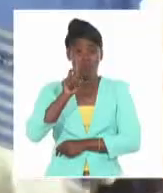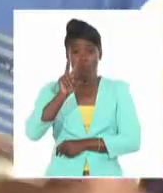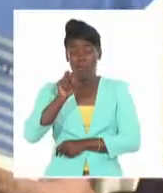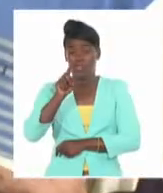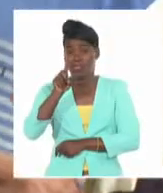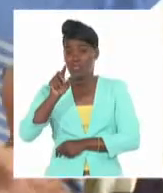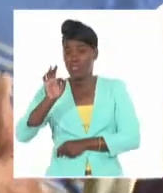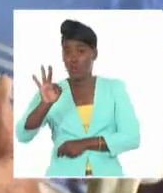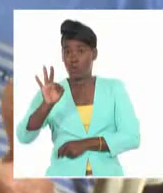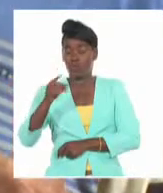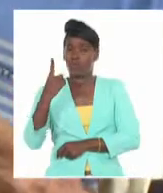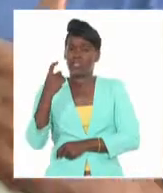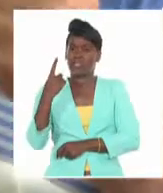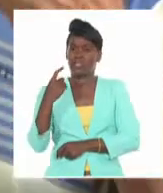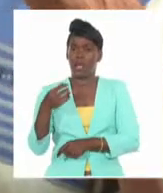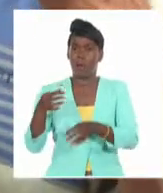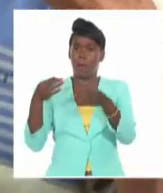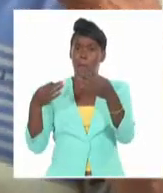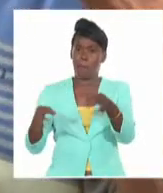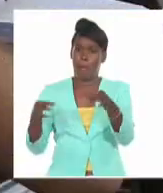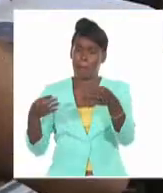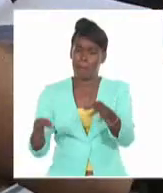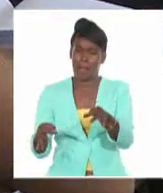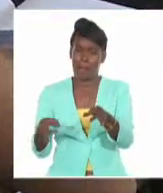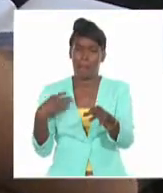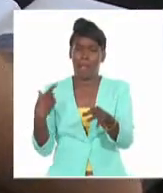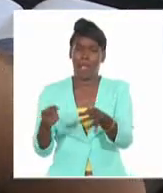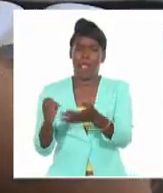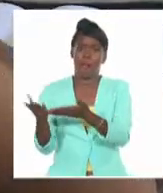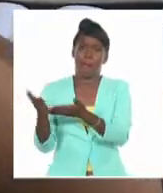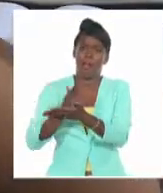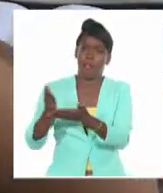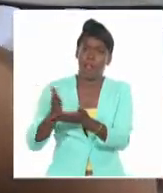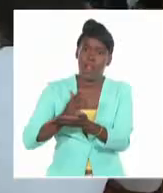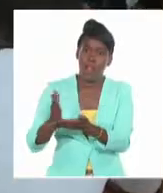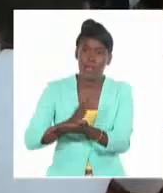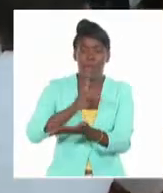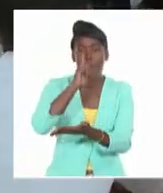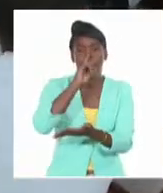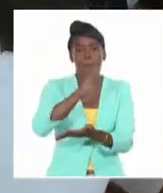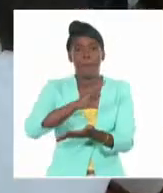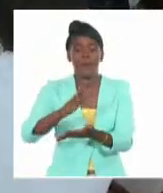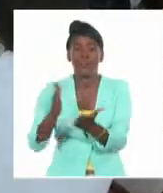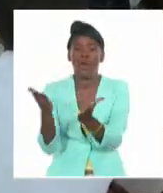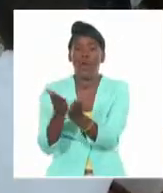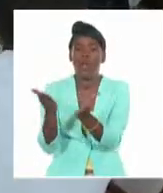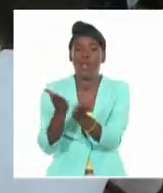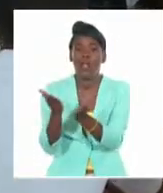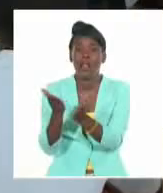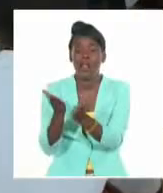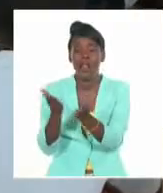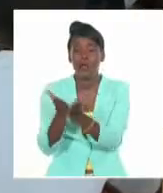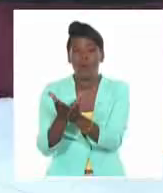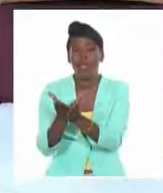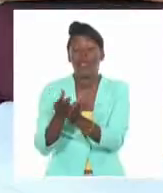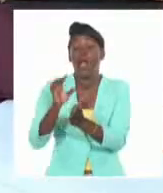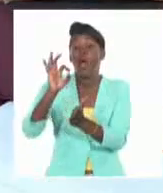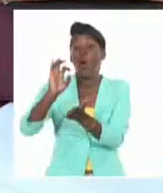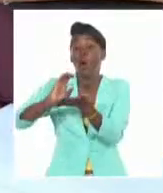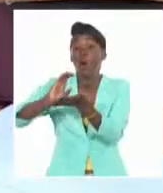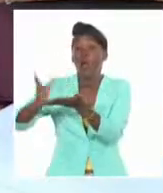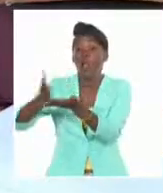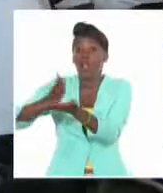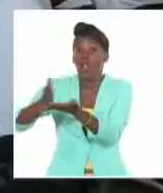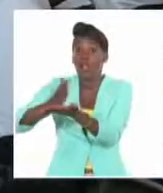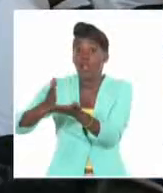imprimir cuadernos de trabajo y libros de texto, lo que exige una mejor preparación de las clases por maestros y profesores